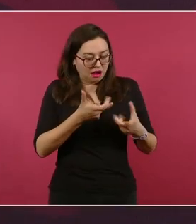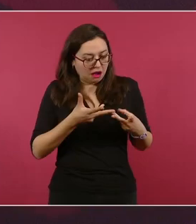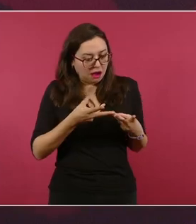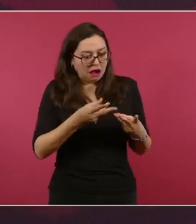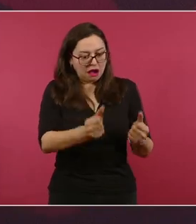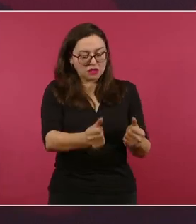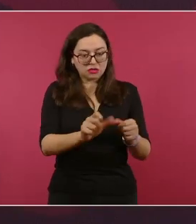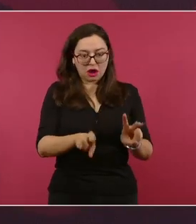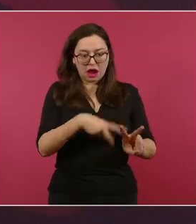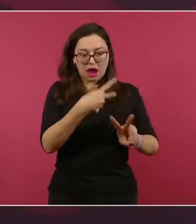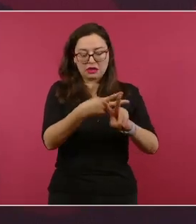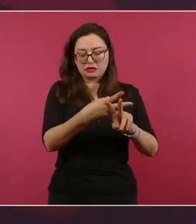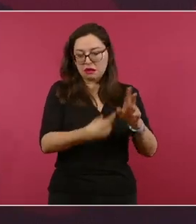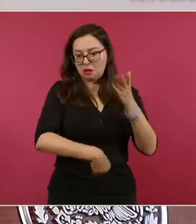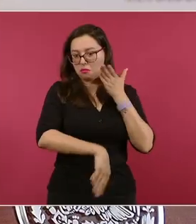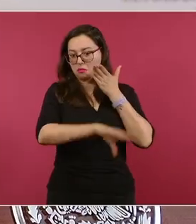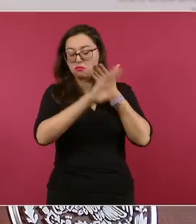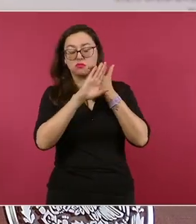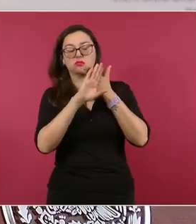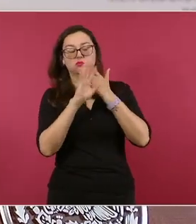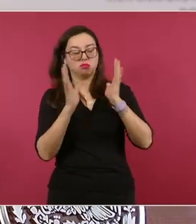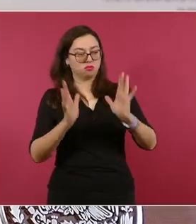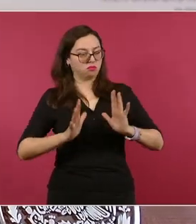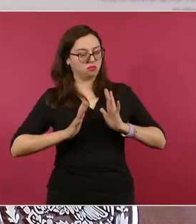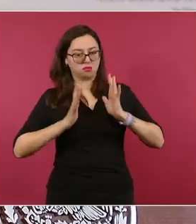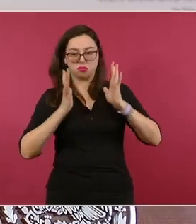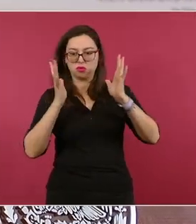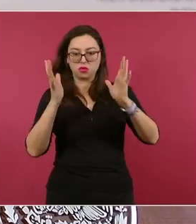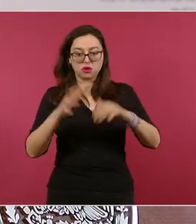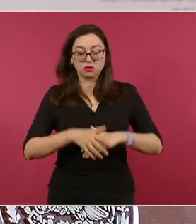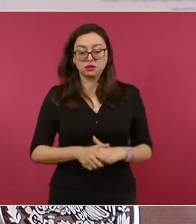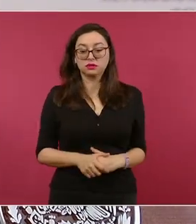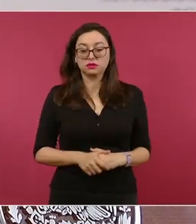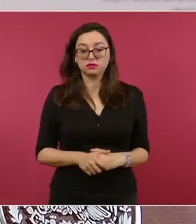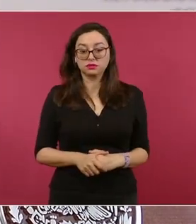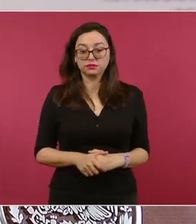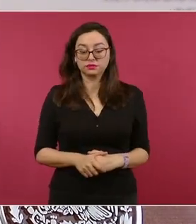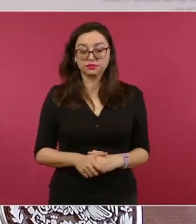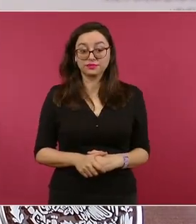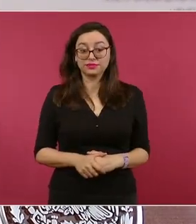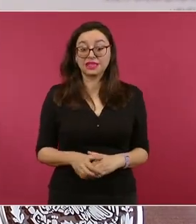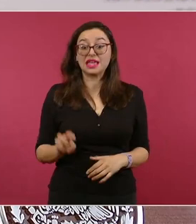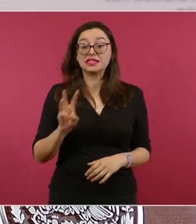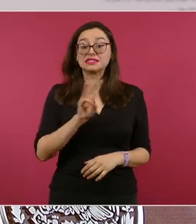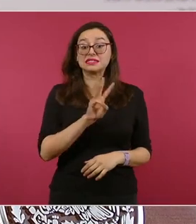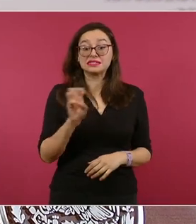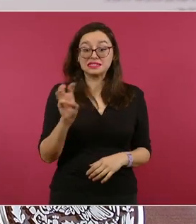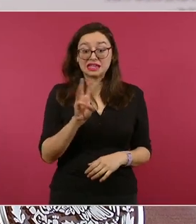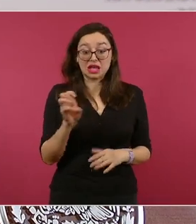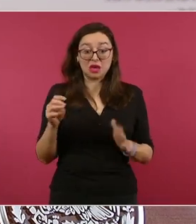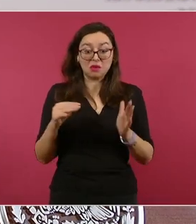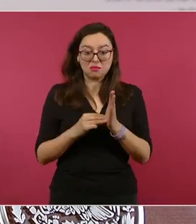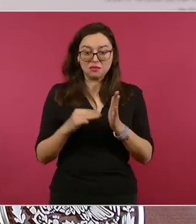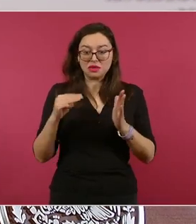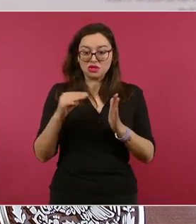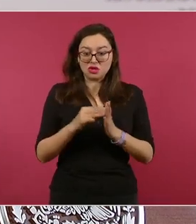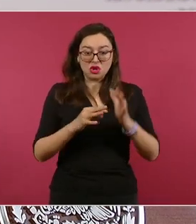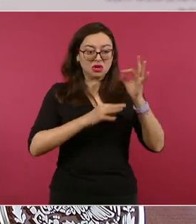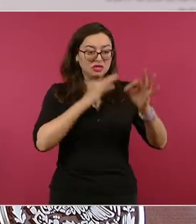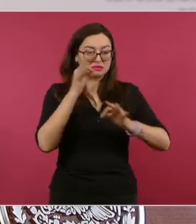y tampoco les llama la atención que con 300 millones de mensajes